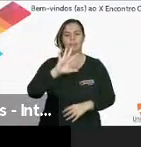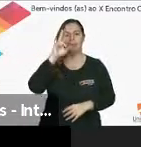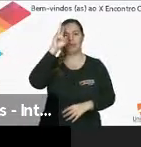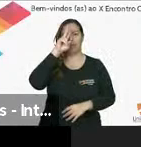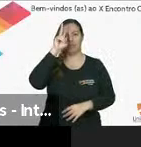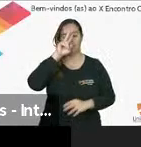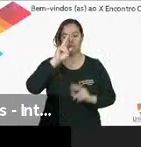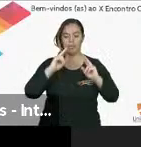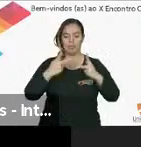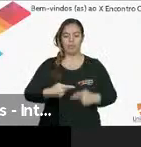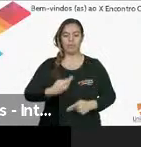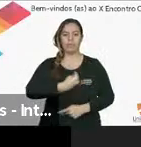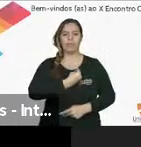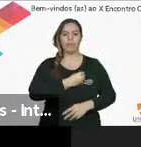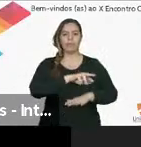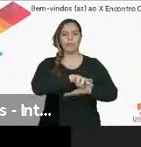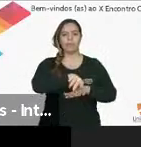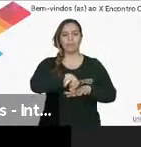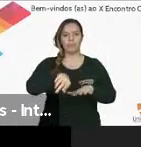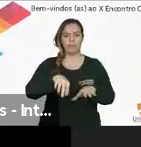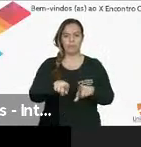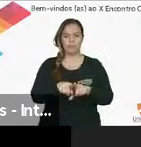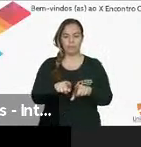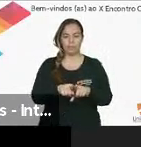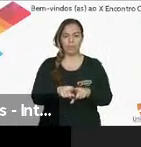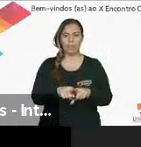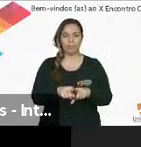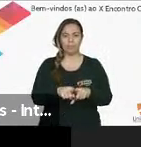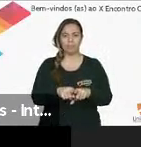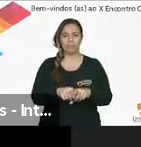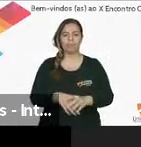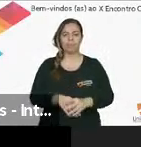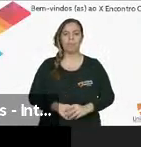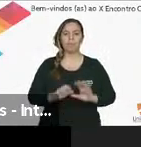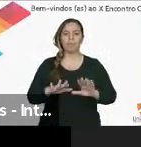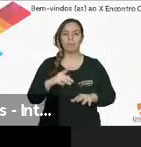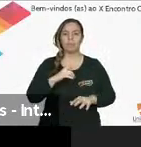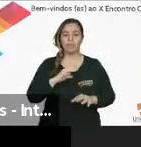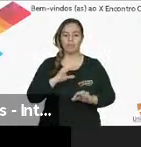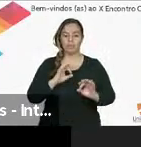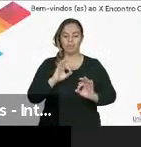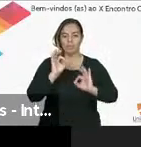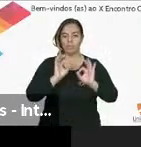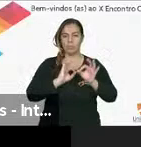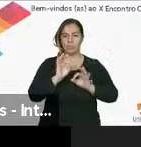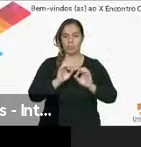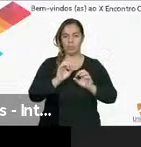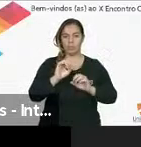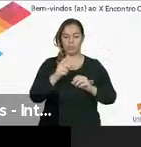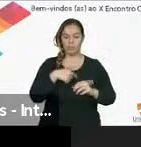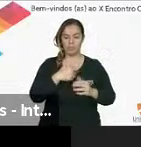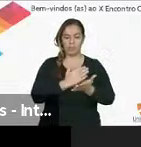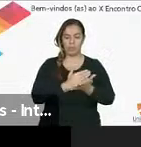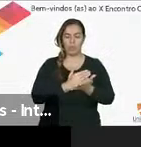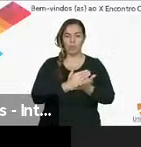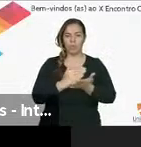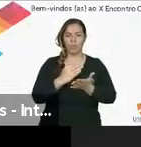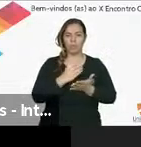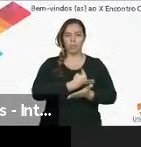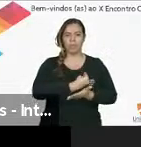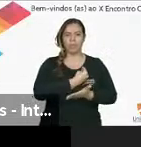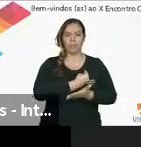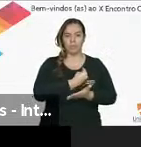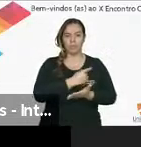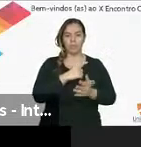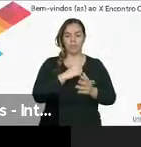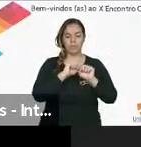la diversidad de seres vivos. Pero es aquí que tengo este organismo en el momento inicial de su existencia. Este es un sistema autopoyético, pudiera